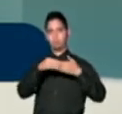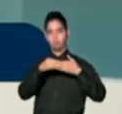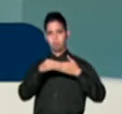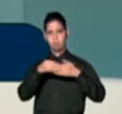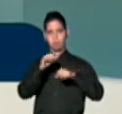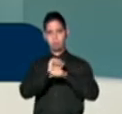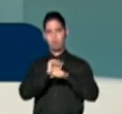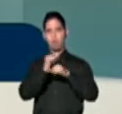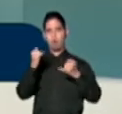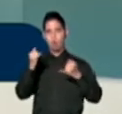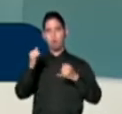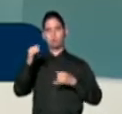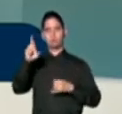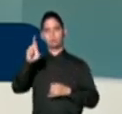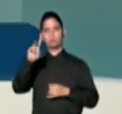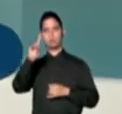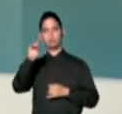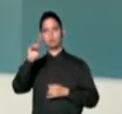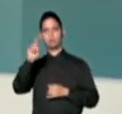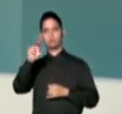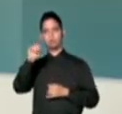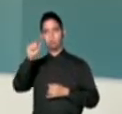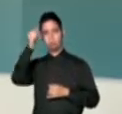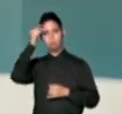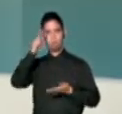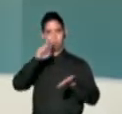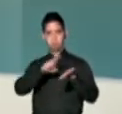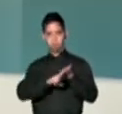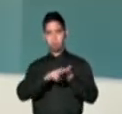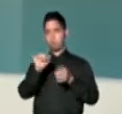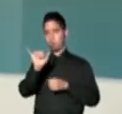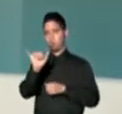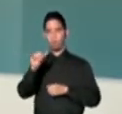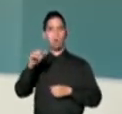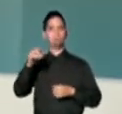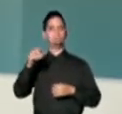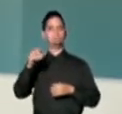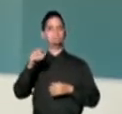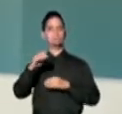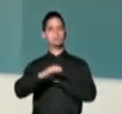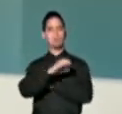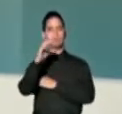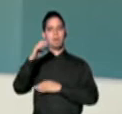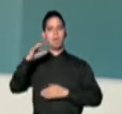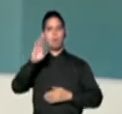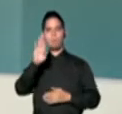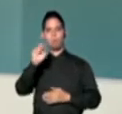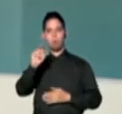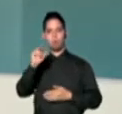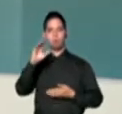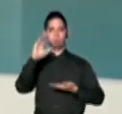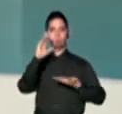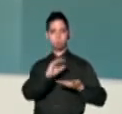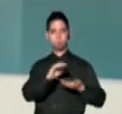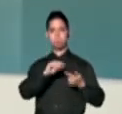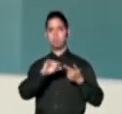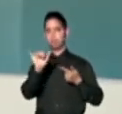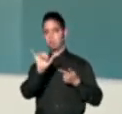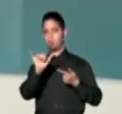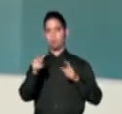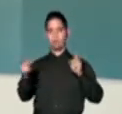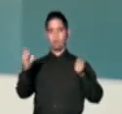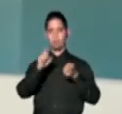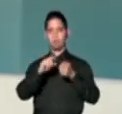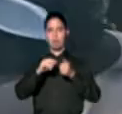gobernador Ricardo Rosselló. La misma establece reducciones al bono de Navidad, elimina la ley de cierre y modifica la forma de contratar y despedir